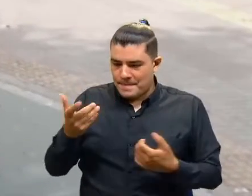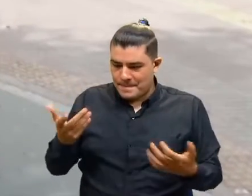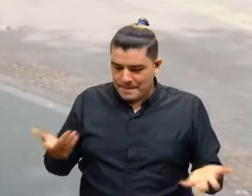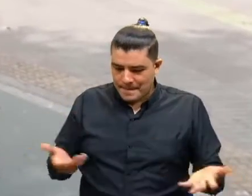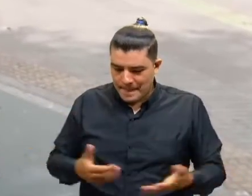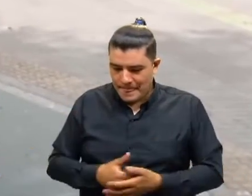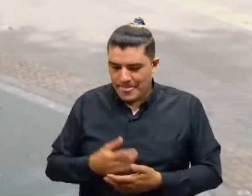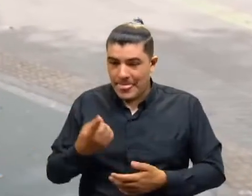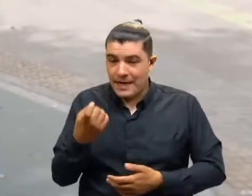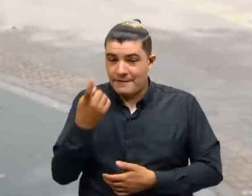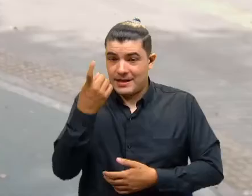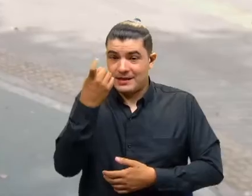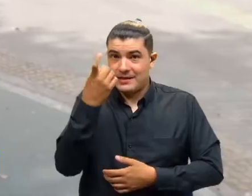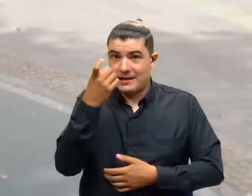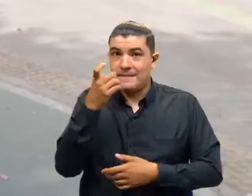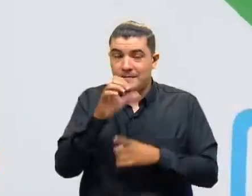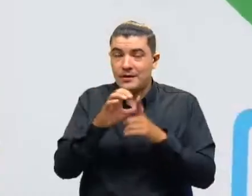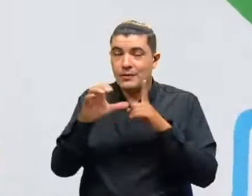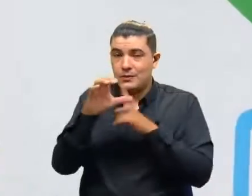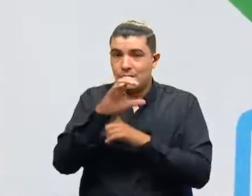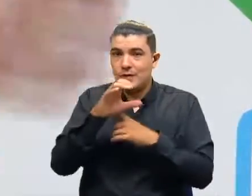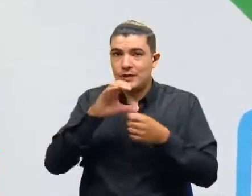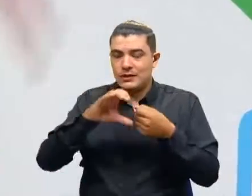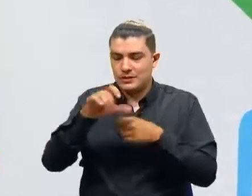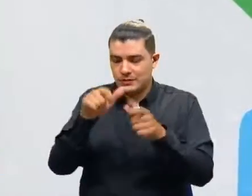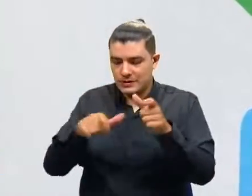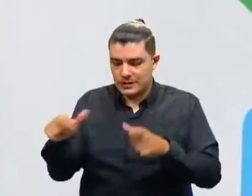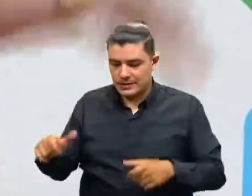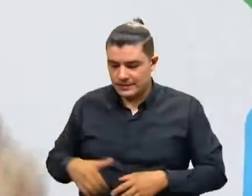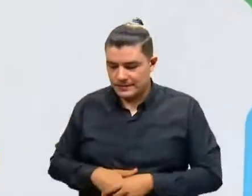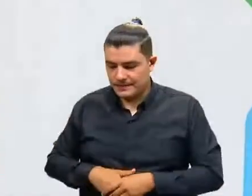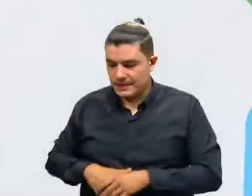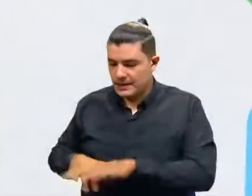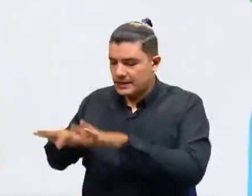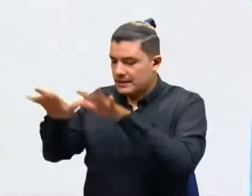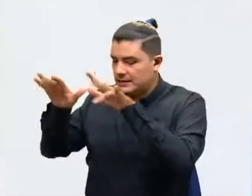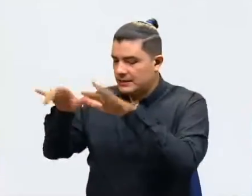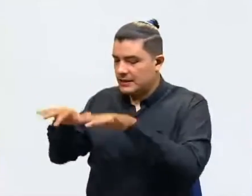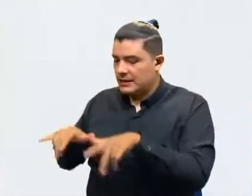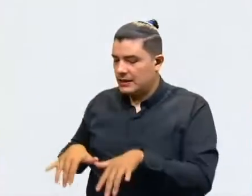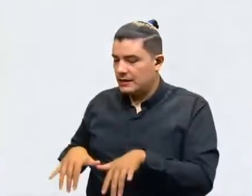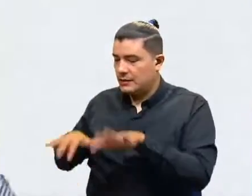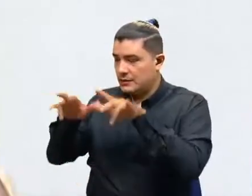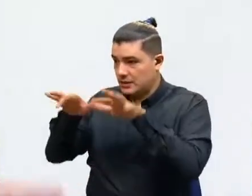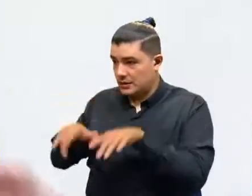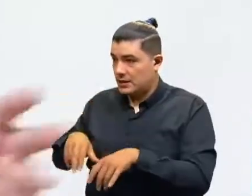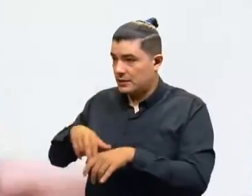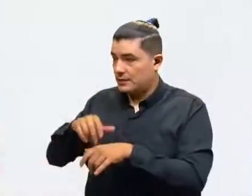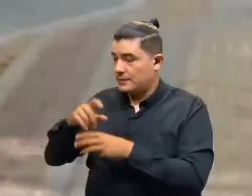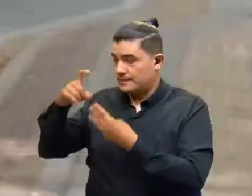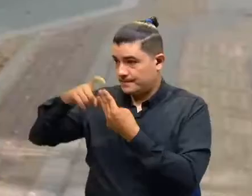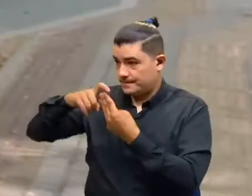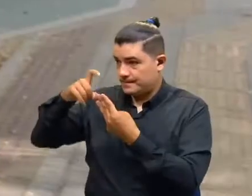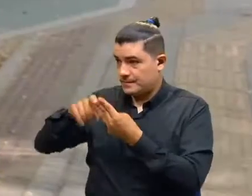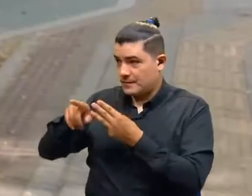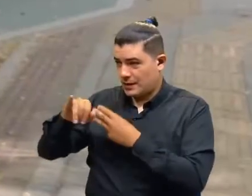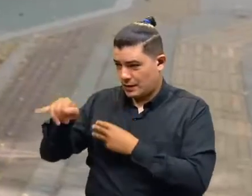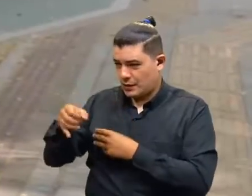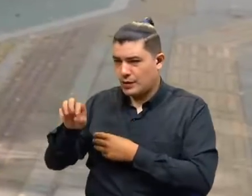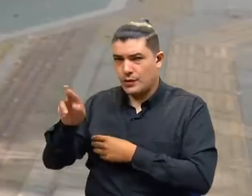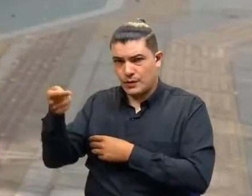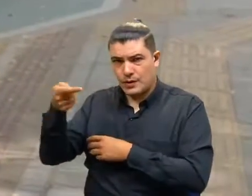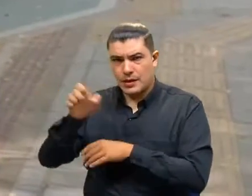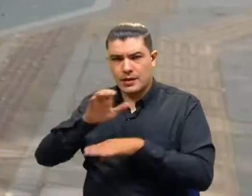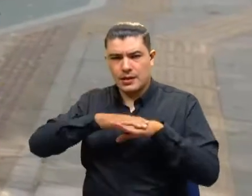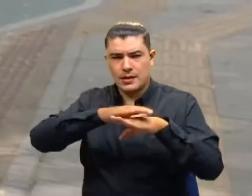le hace falta mucha cultura ciudadana. Ante esto, el secretario de Tránsito, Jorge Majid Gene, hizo una recomendación a todos los cucuteños para